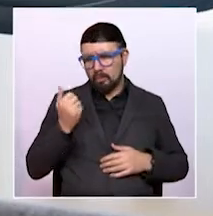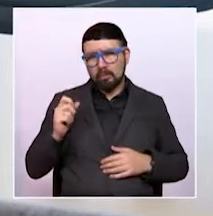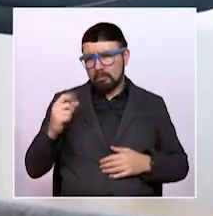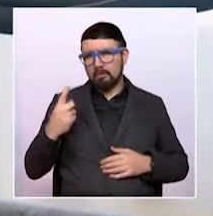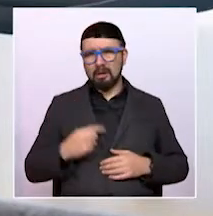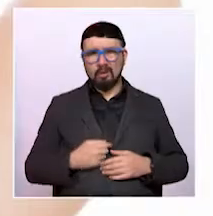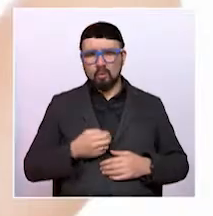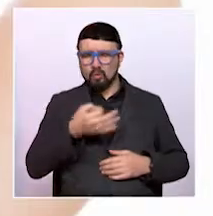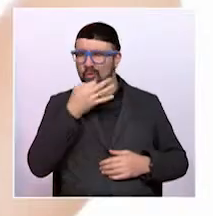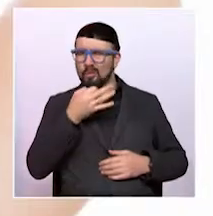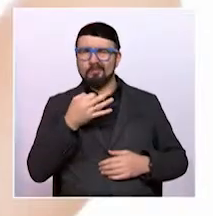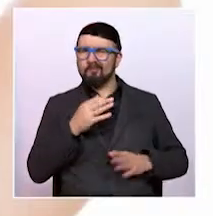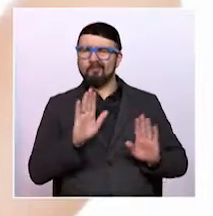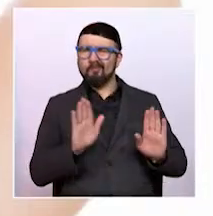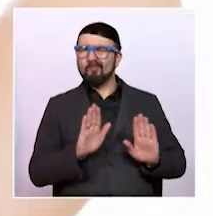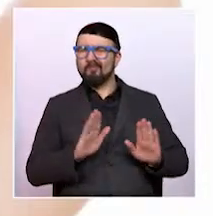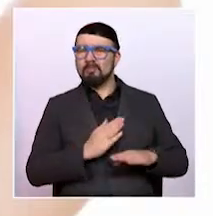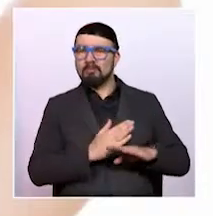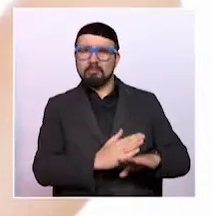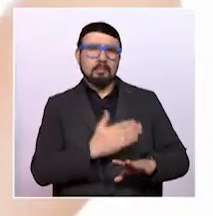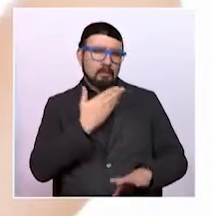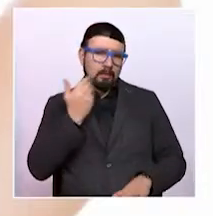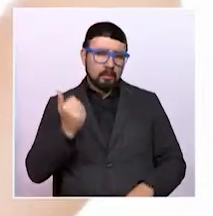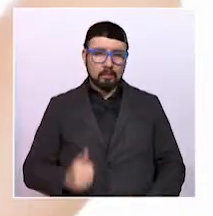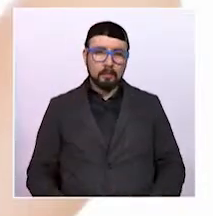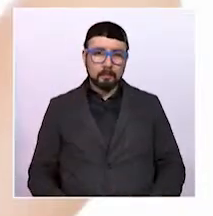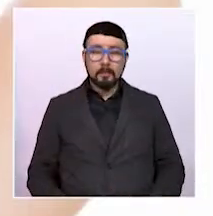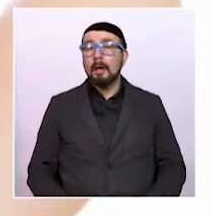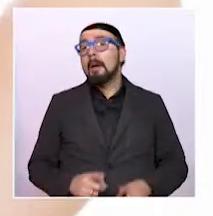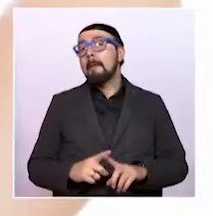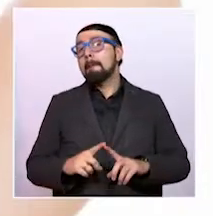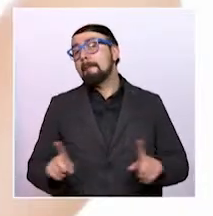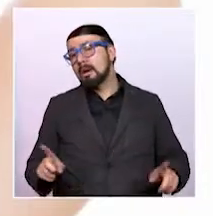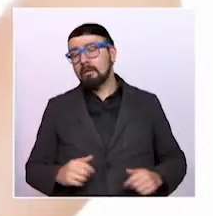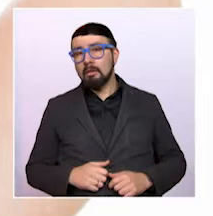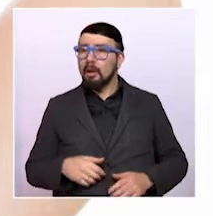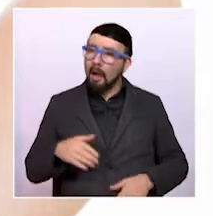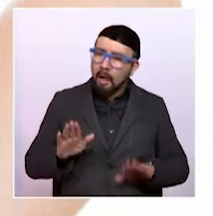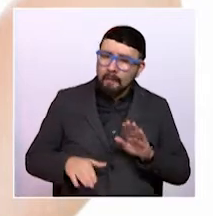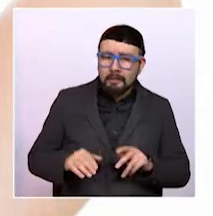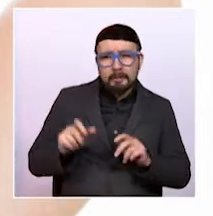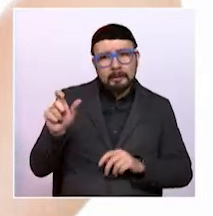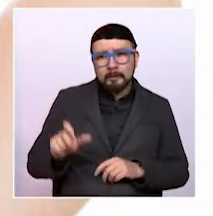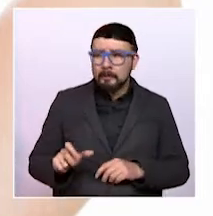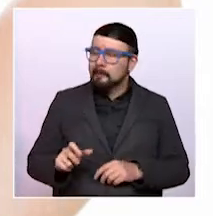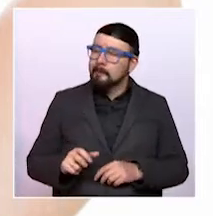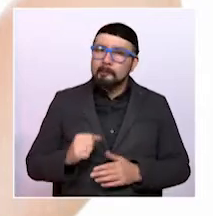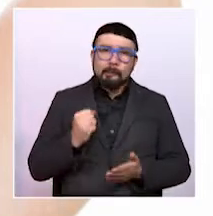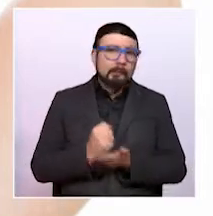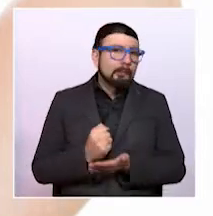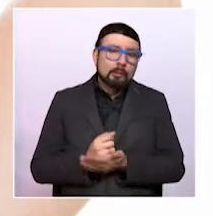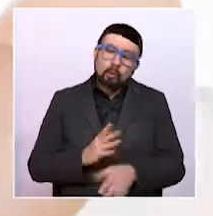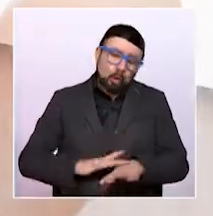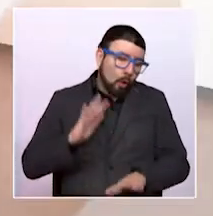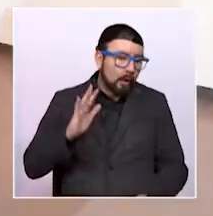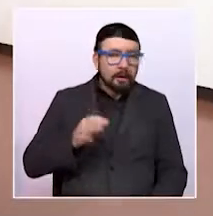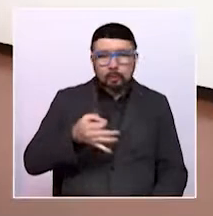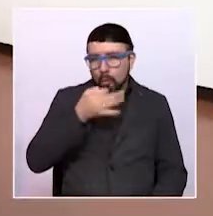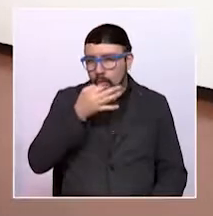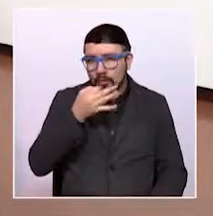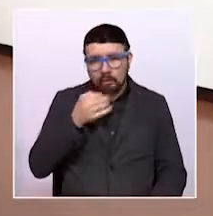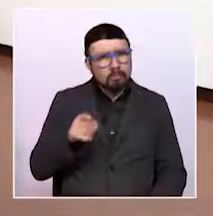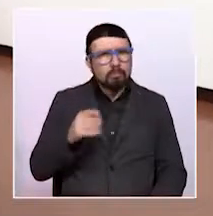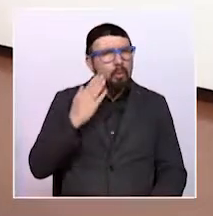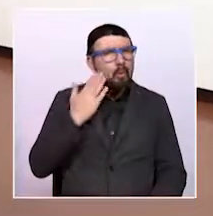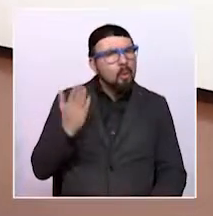pero hay otras condiciones que me llevan a que la paciente obligatoriamente tengan que tomar cierto tipo de medicamentos